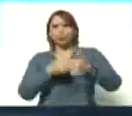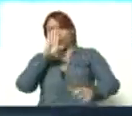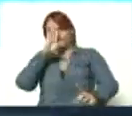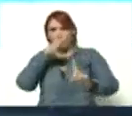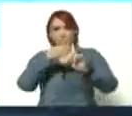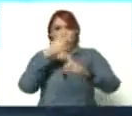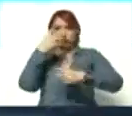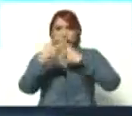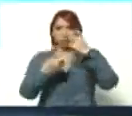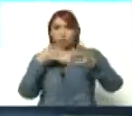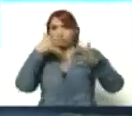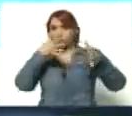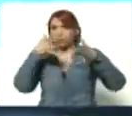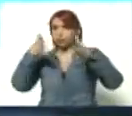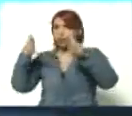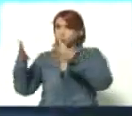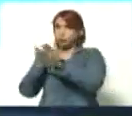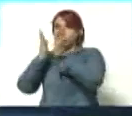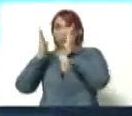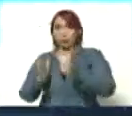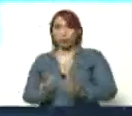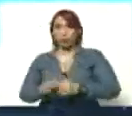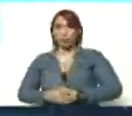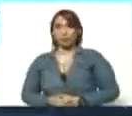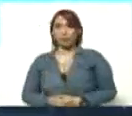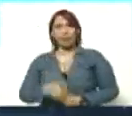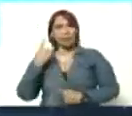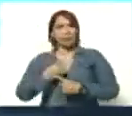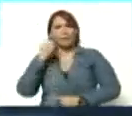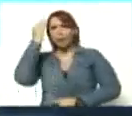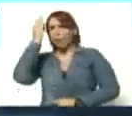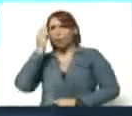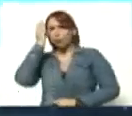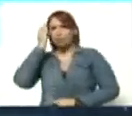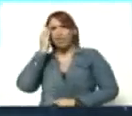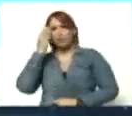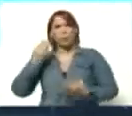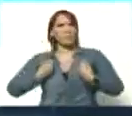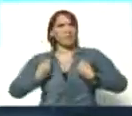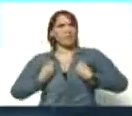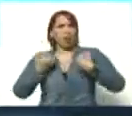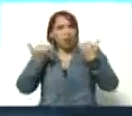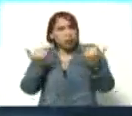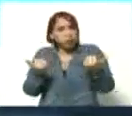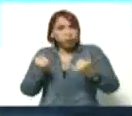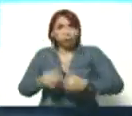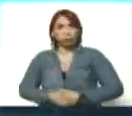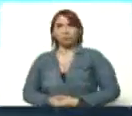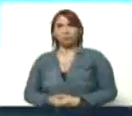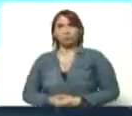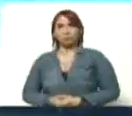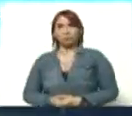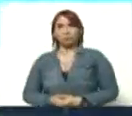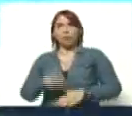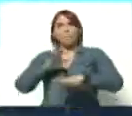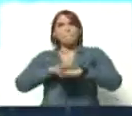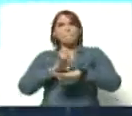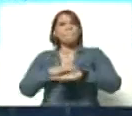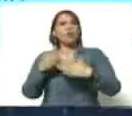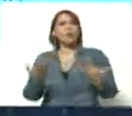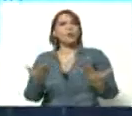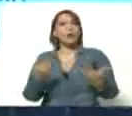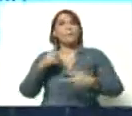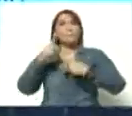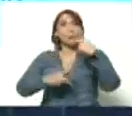y orientar a todos los estudiantes que sean conscientes del momento histórico que estamos viviendo y por qué estudiar nuestras carreras productivas.